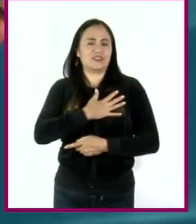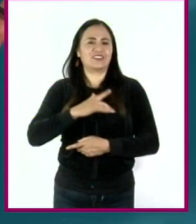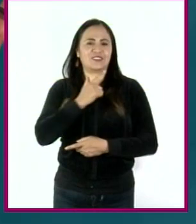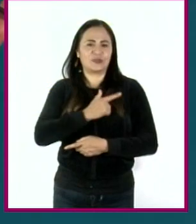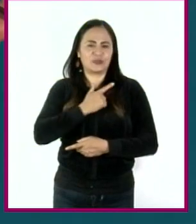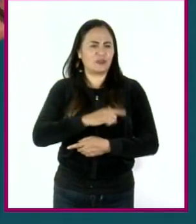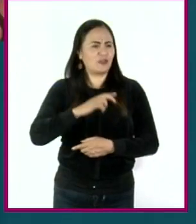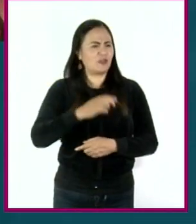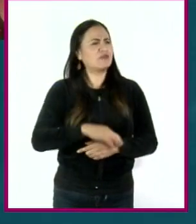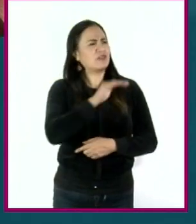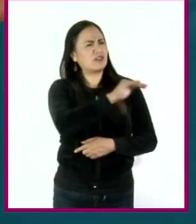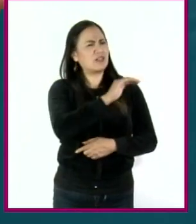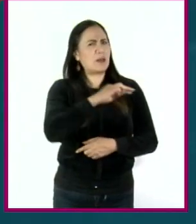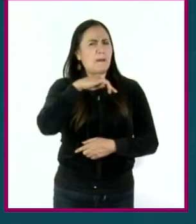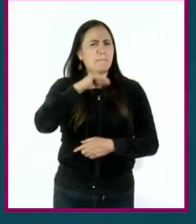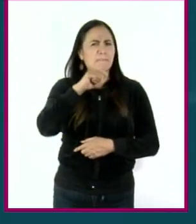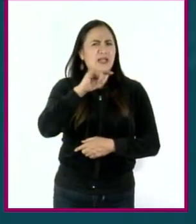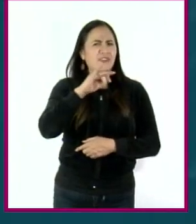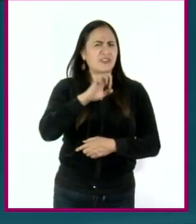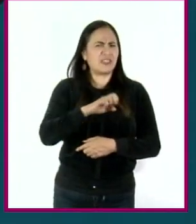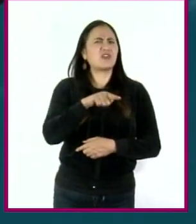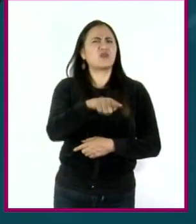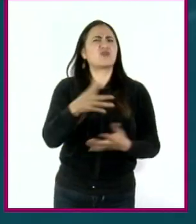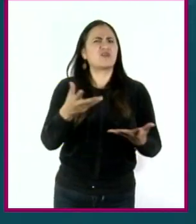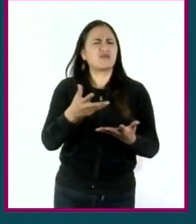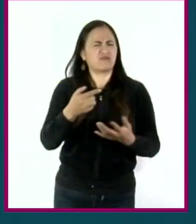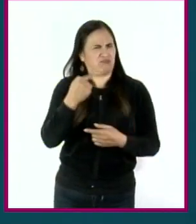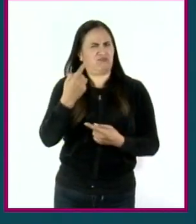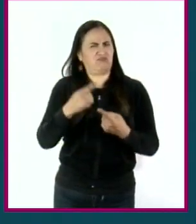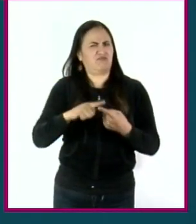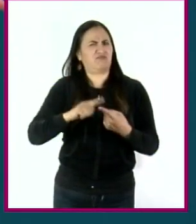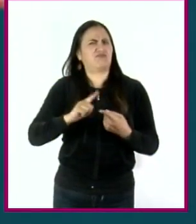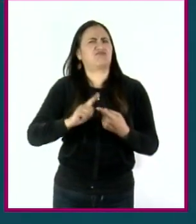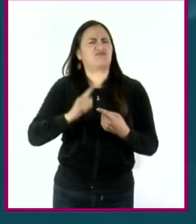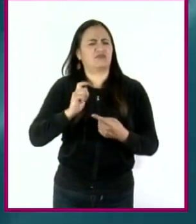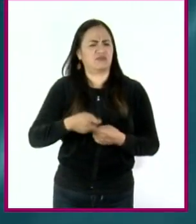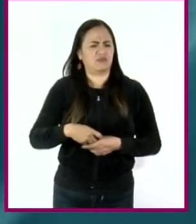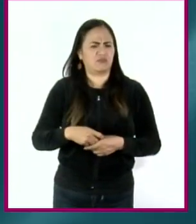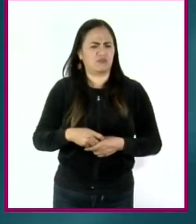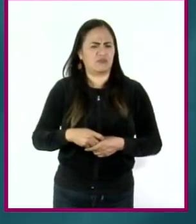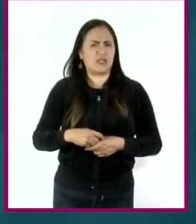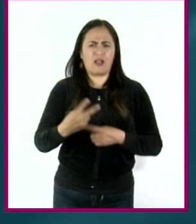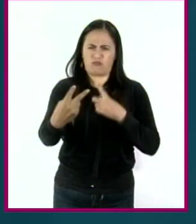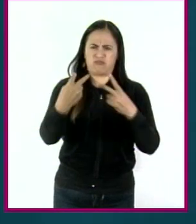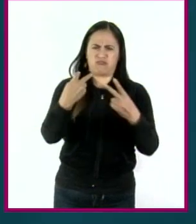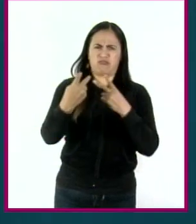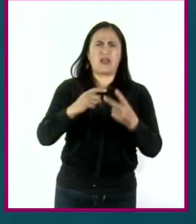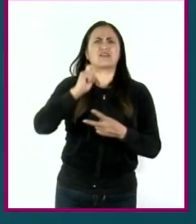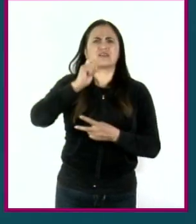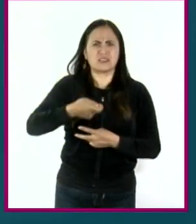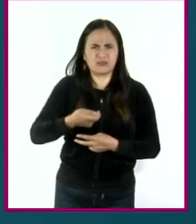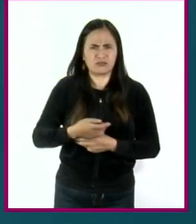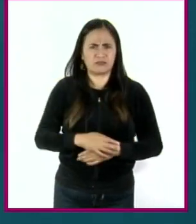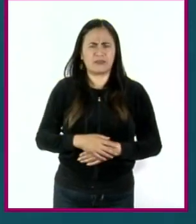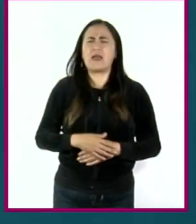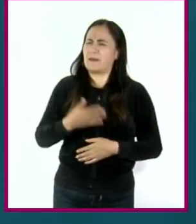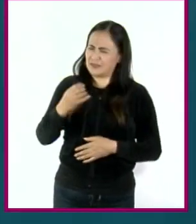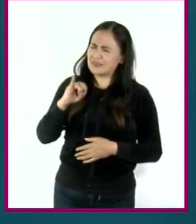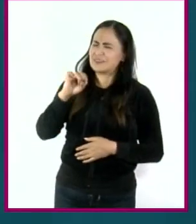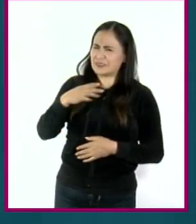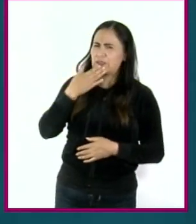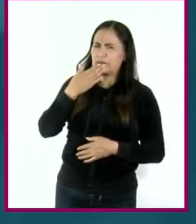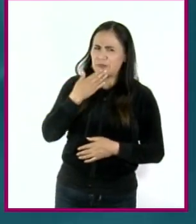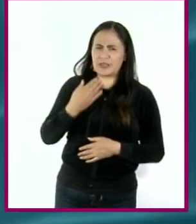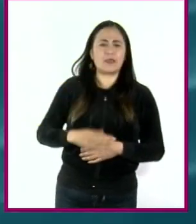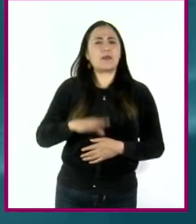Mati, ¿qué es lo que ya tienes? ¿Estás bien? ¿Qué van a decir quienes nos ven desde casa? Sí, todo bien. Estaba aprendiendo